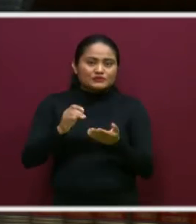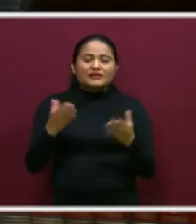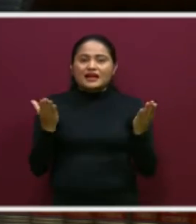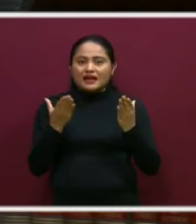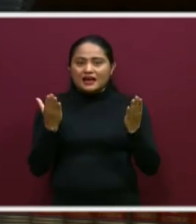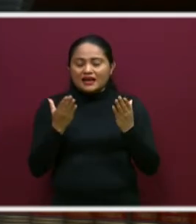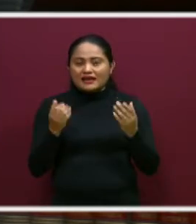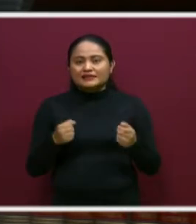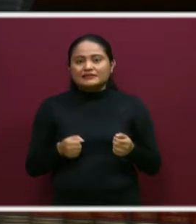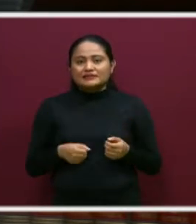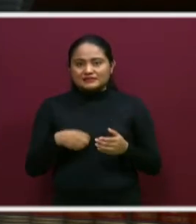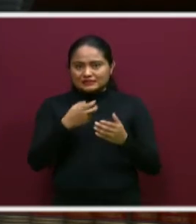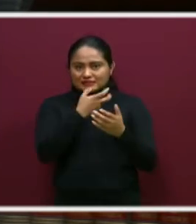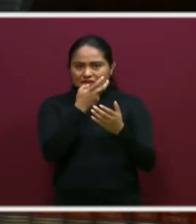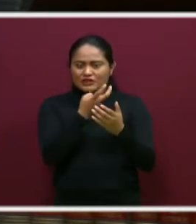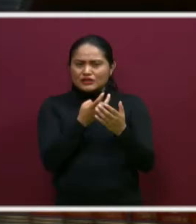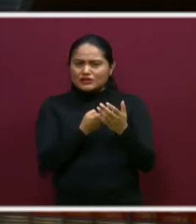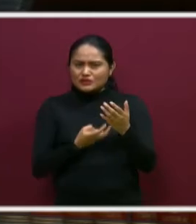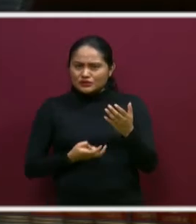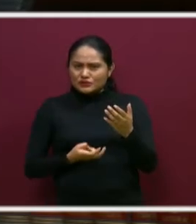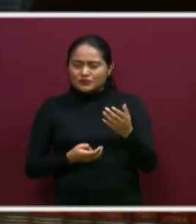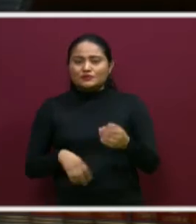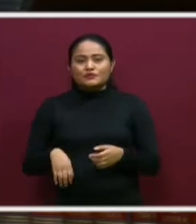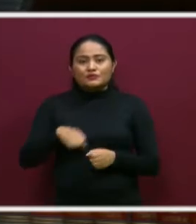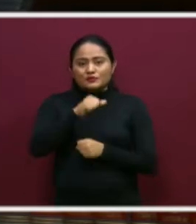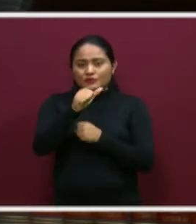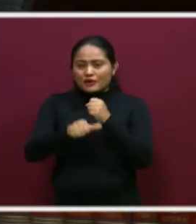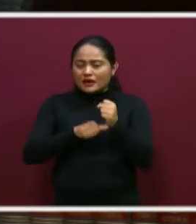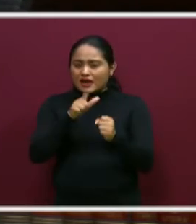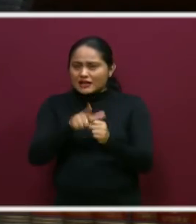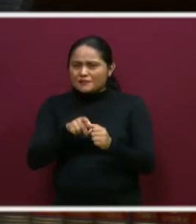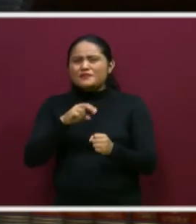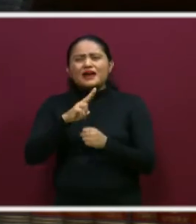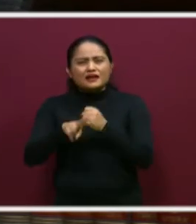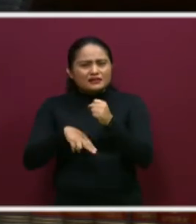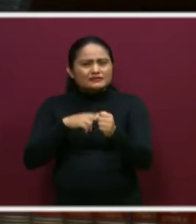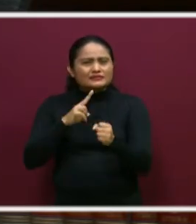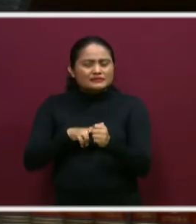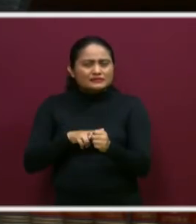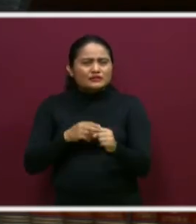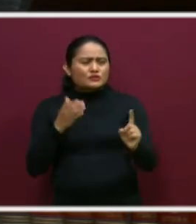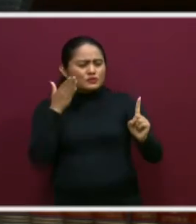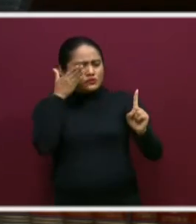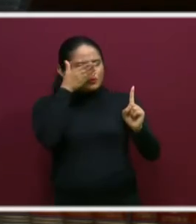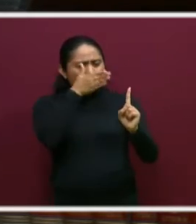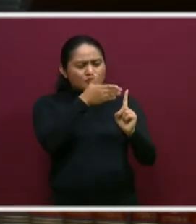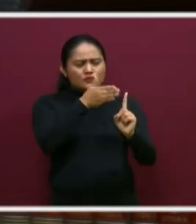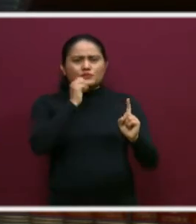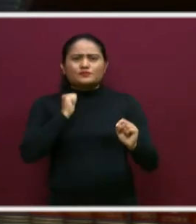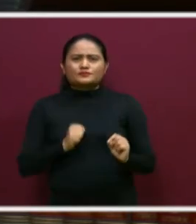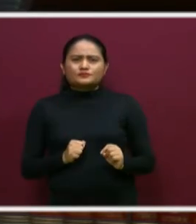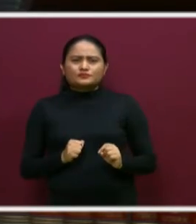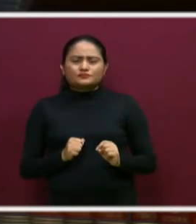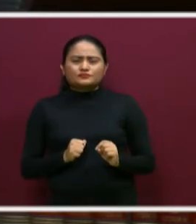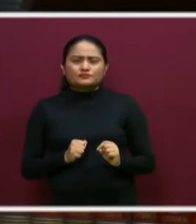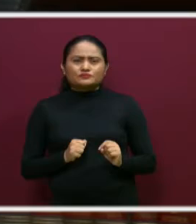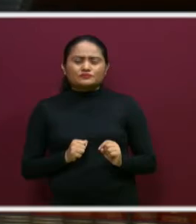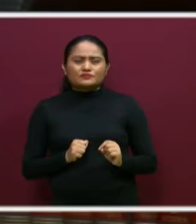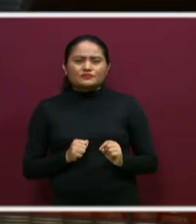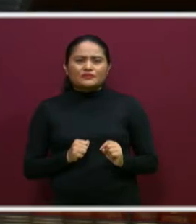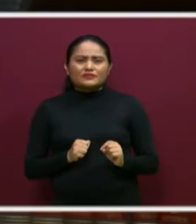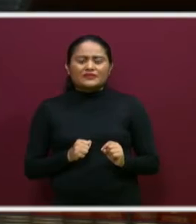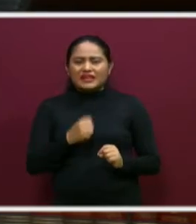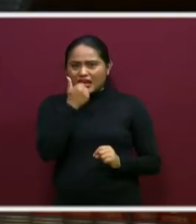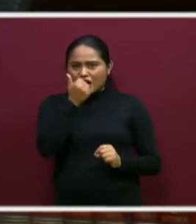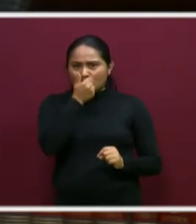elementos como la naturaleza como los animales este va enfocado a un público mucho más pequeño que son de 8 a